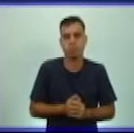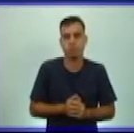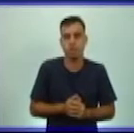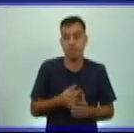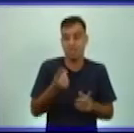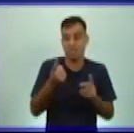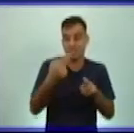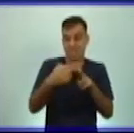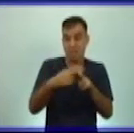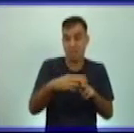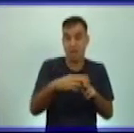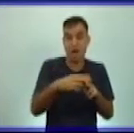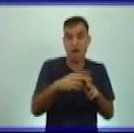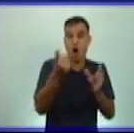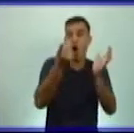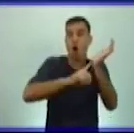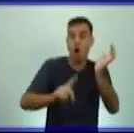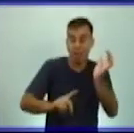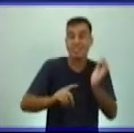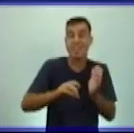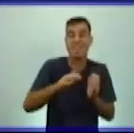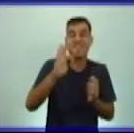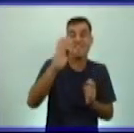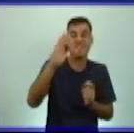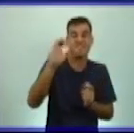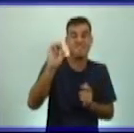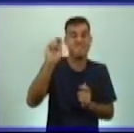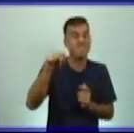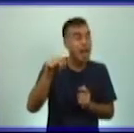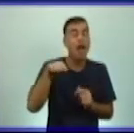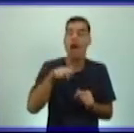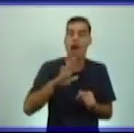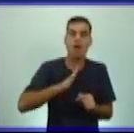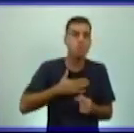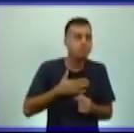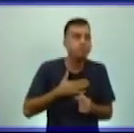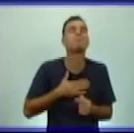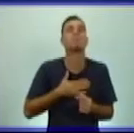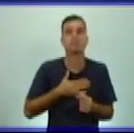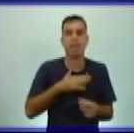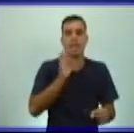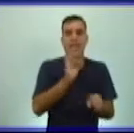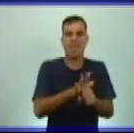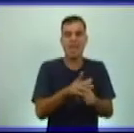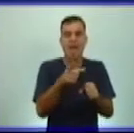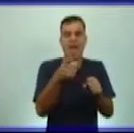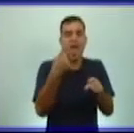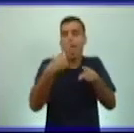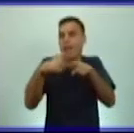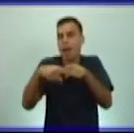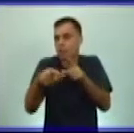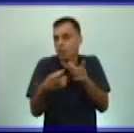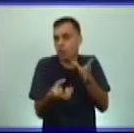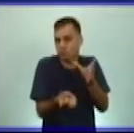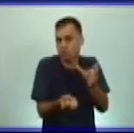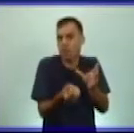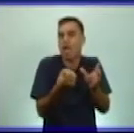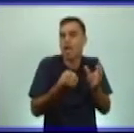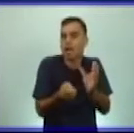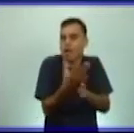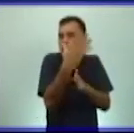Fenn aquella que se obtiene a partir de un elemento que genera corriente continua, corriente